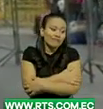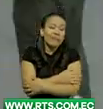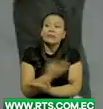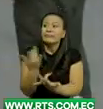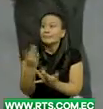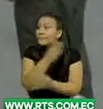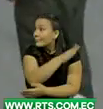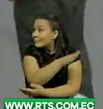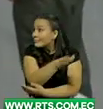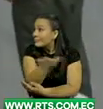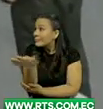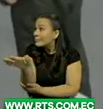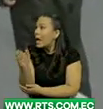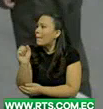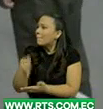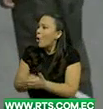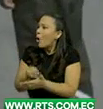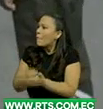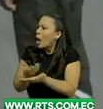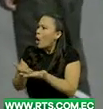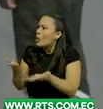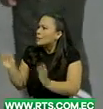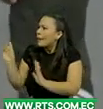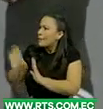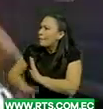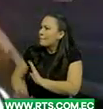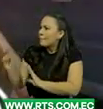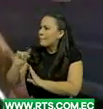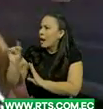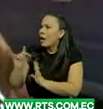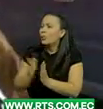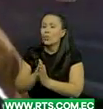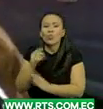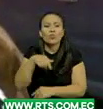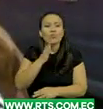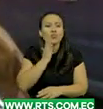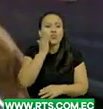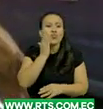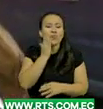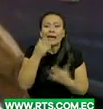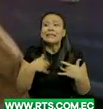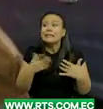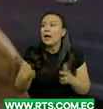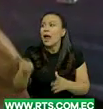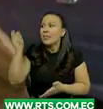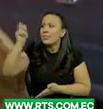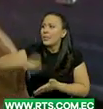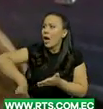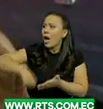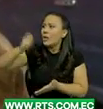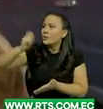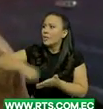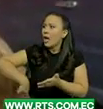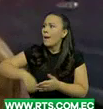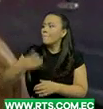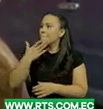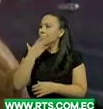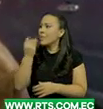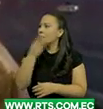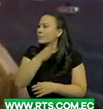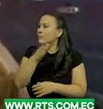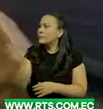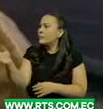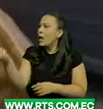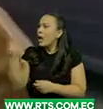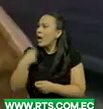pasan hasta este punto de frontera adquirir productos a bajos costos. Ahorita la gente está yéndose con tarjeta, paga con tarjeta porque le reciben al precio